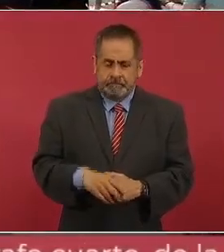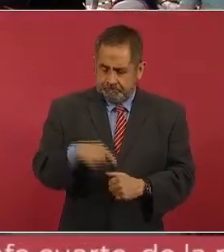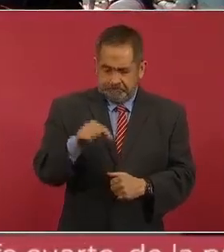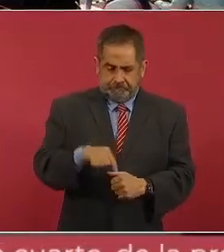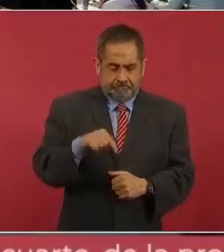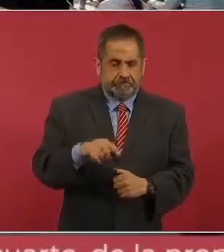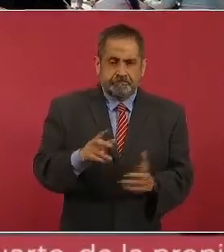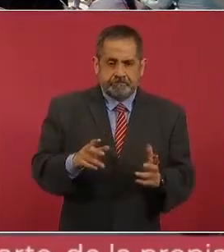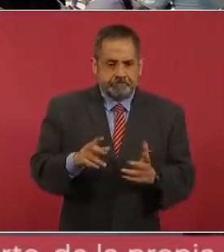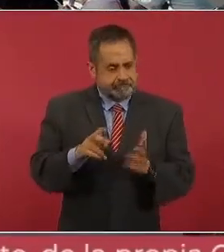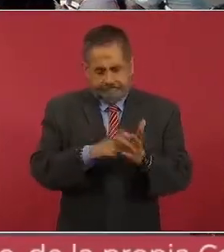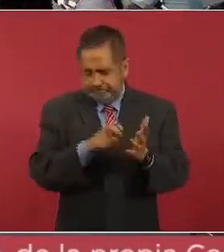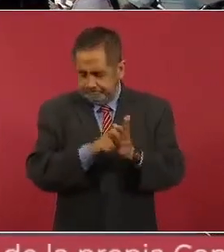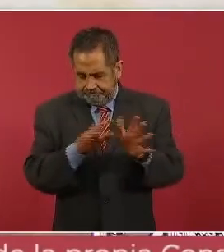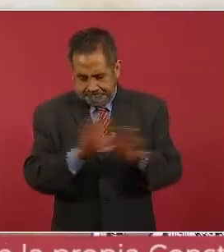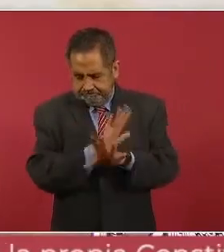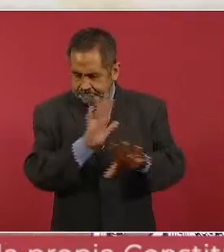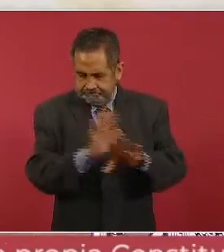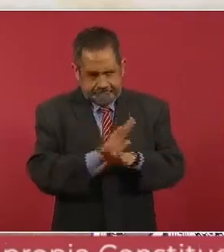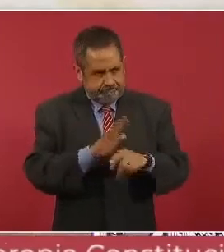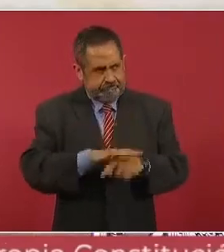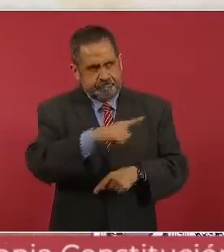Aquí eso se está corrigiendo.